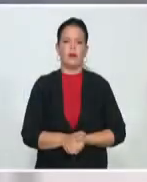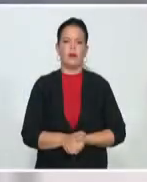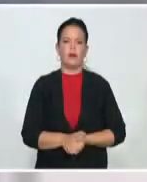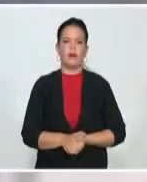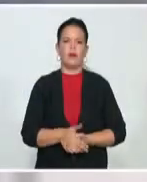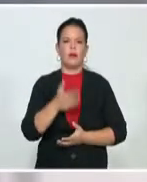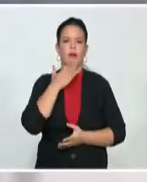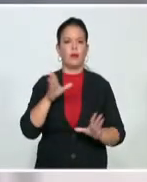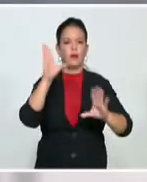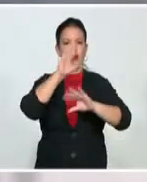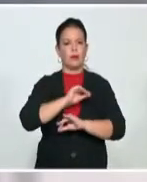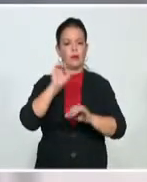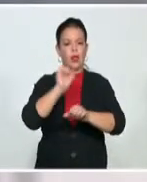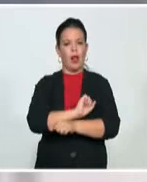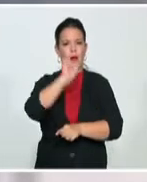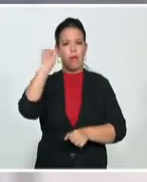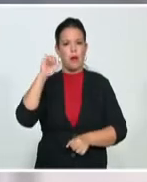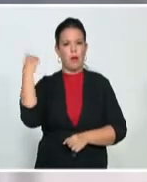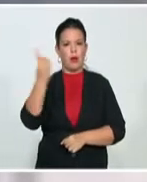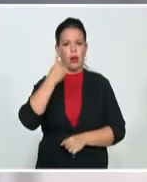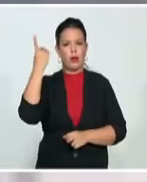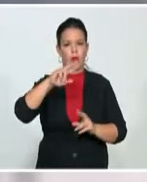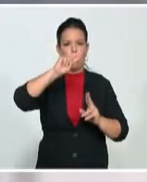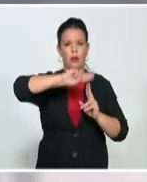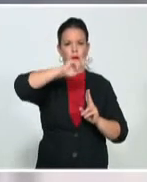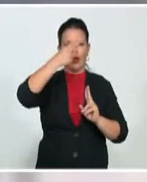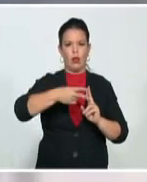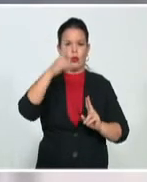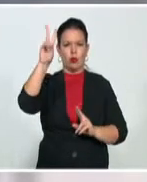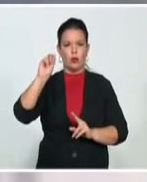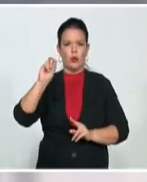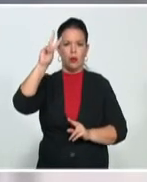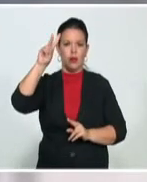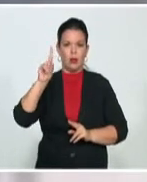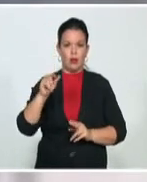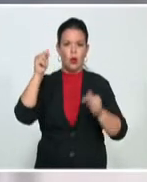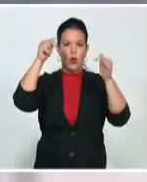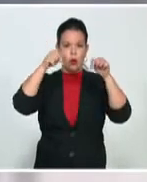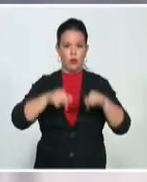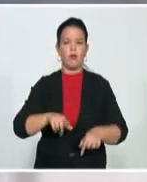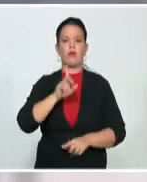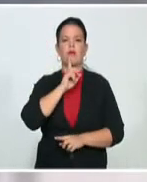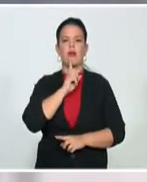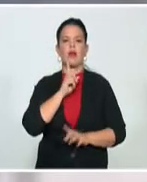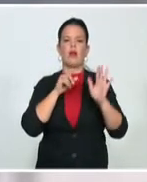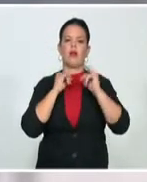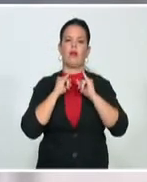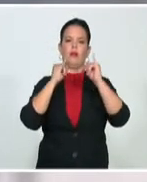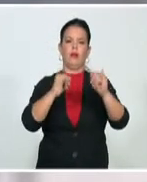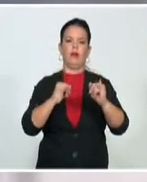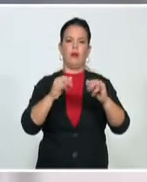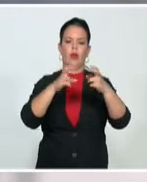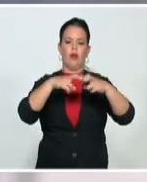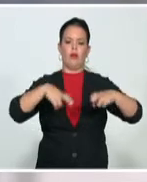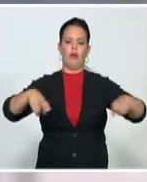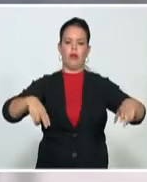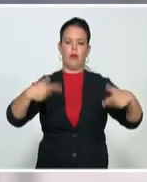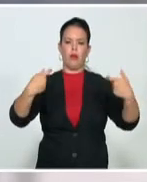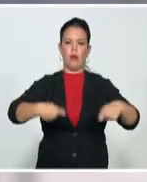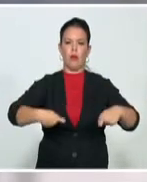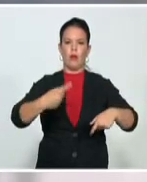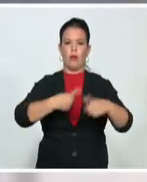noches. El Premio Nacional de Teatro 2021 fue dado a conocer en la tarde de este viernes. El jurado, integrado por prestigiosos creadores